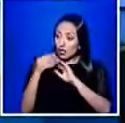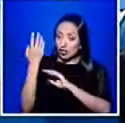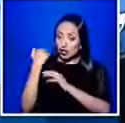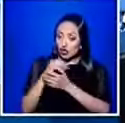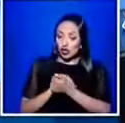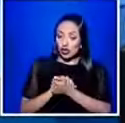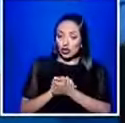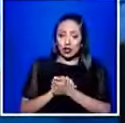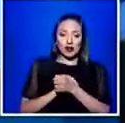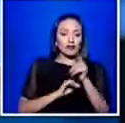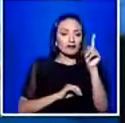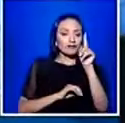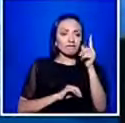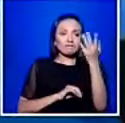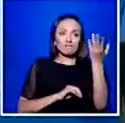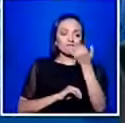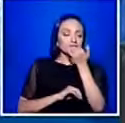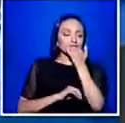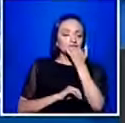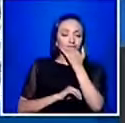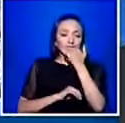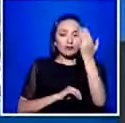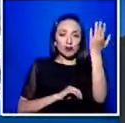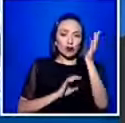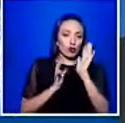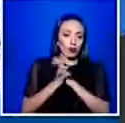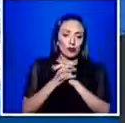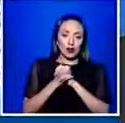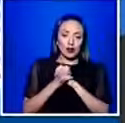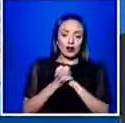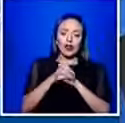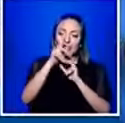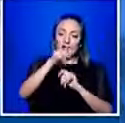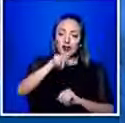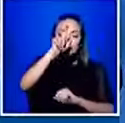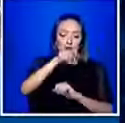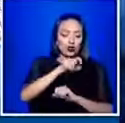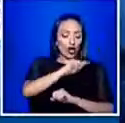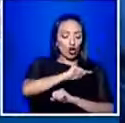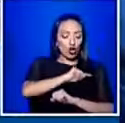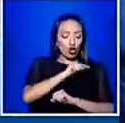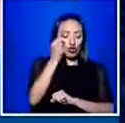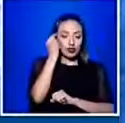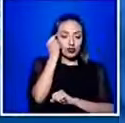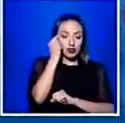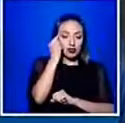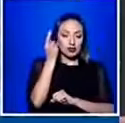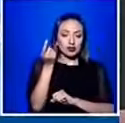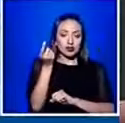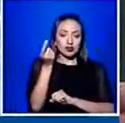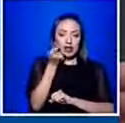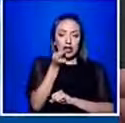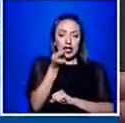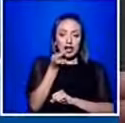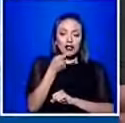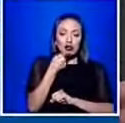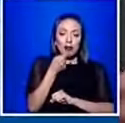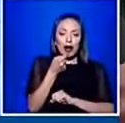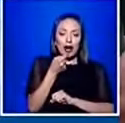manera. No, me parece muy mal y las personas que están haciendo esto deben tener conciencia que es un recuerdo para